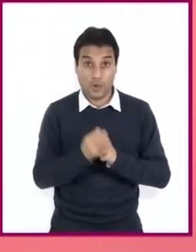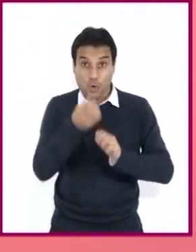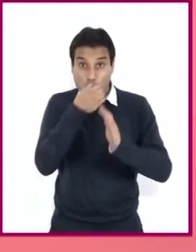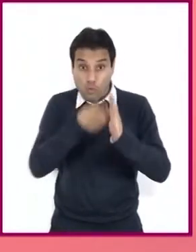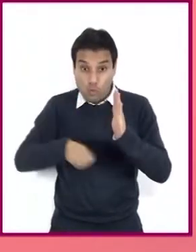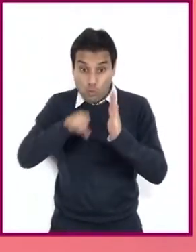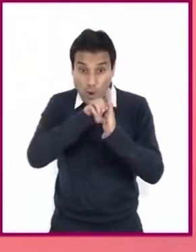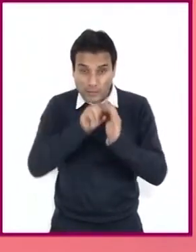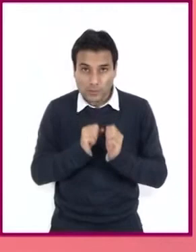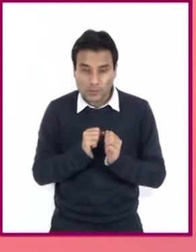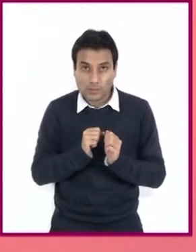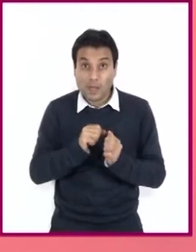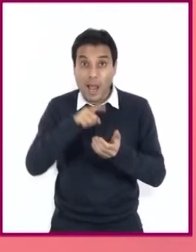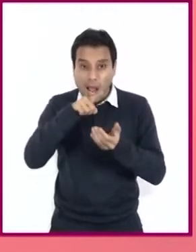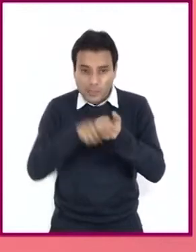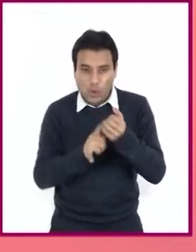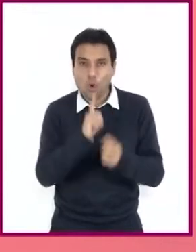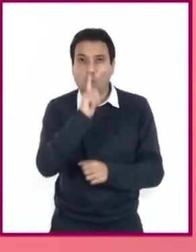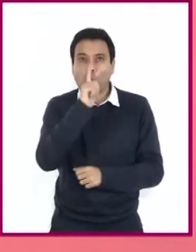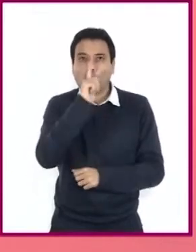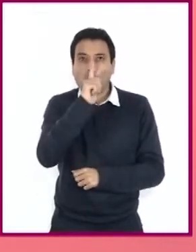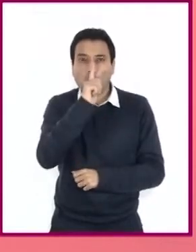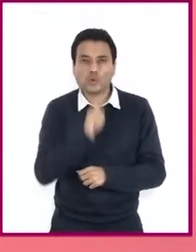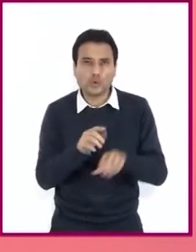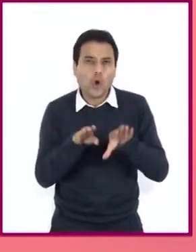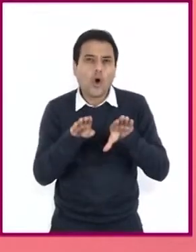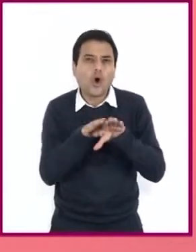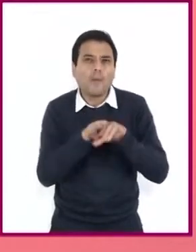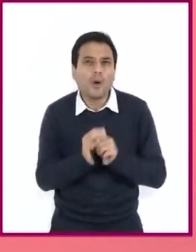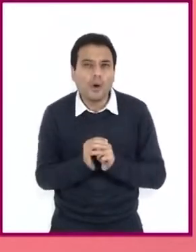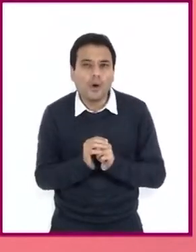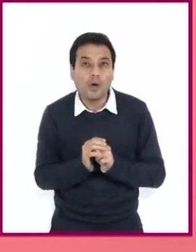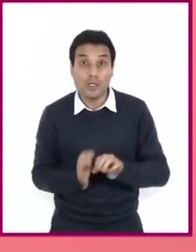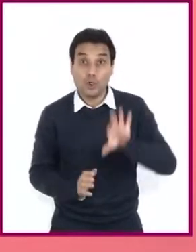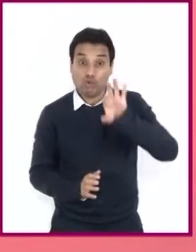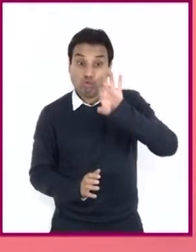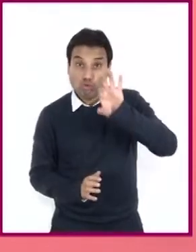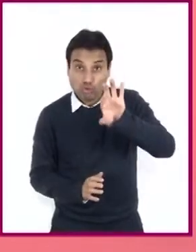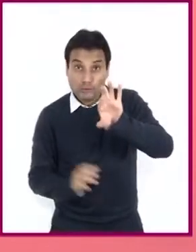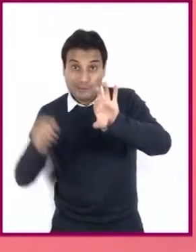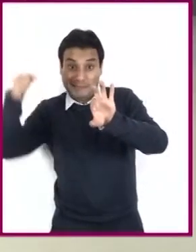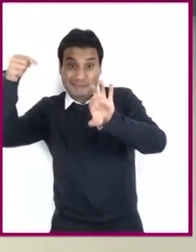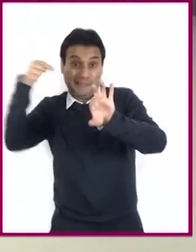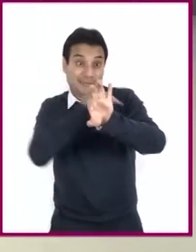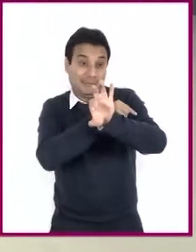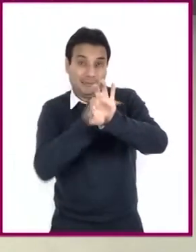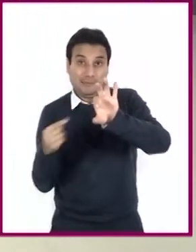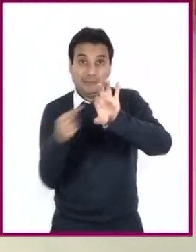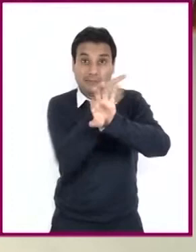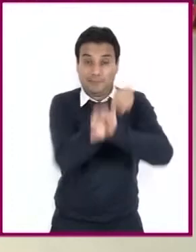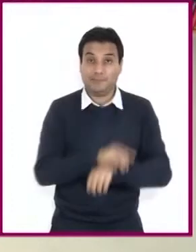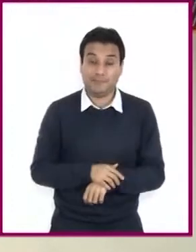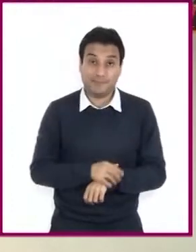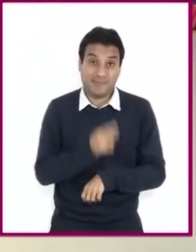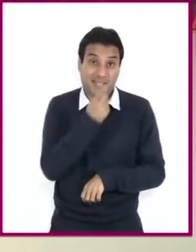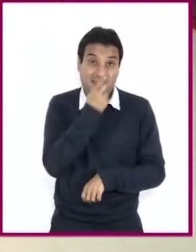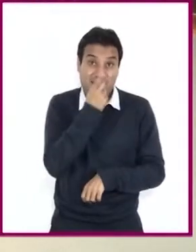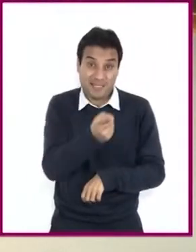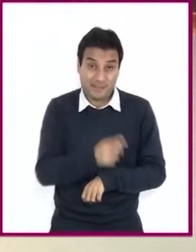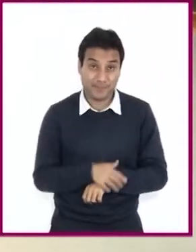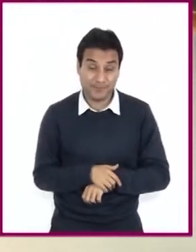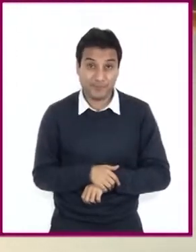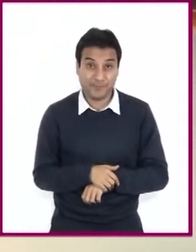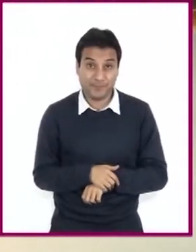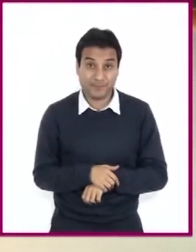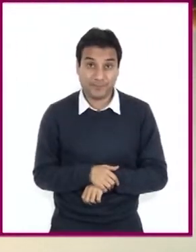cuarto era diferente, de acuerdo con la linterna que estuviera alumbrando. 2. El lugar